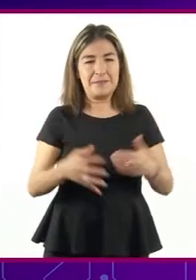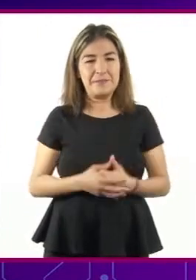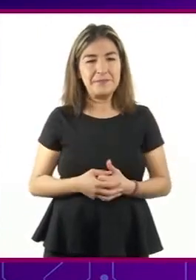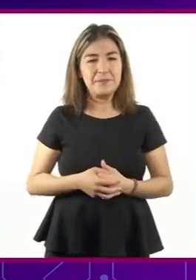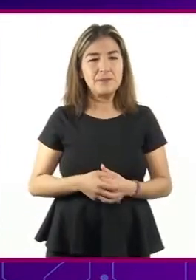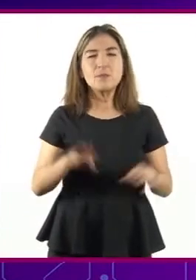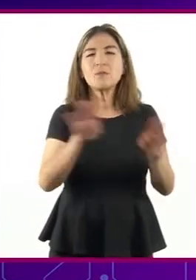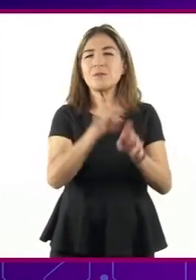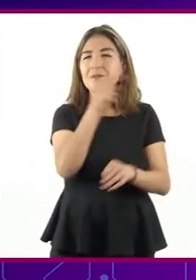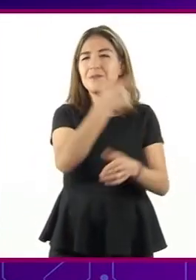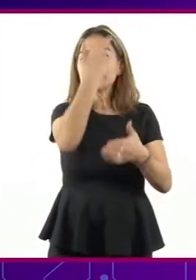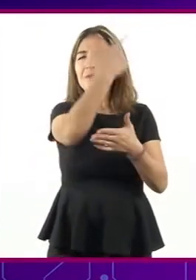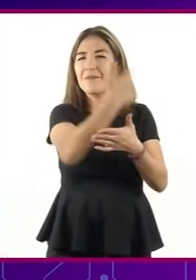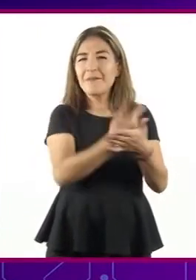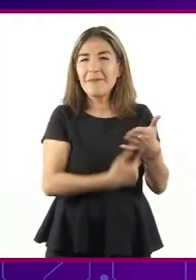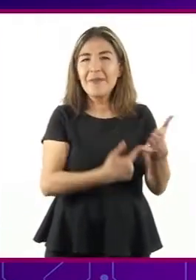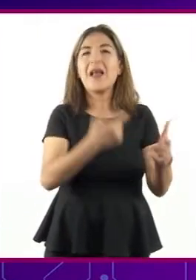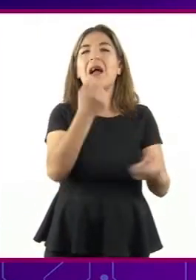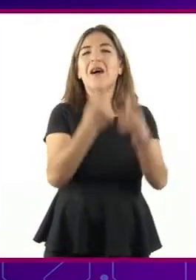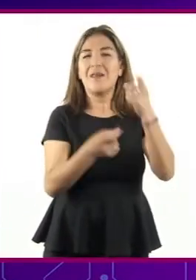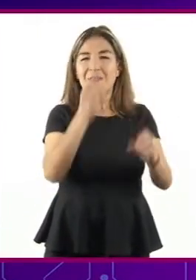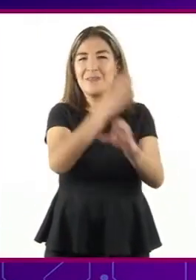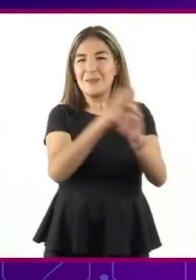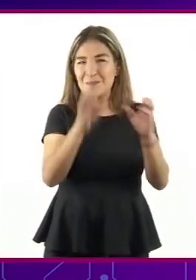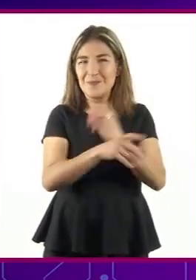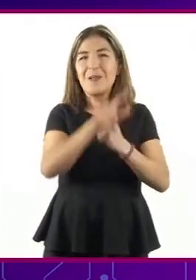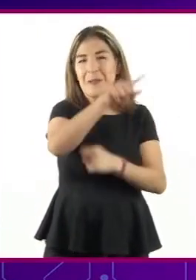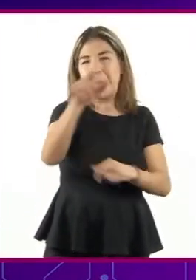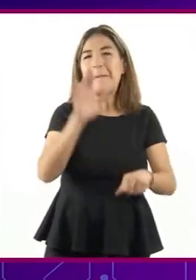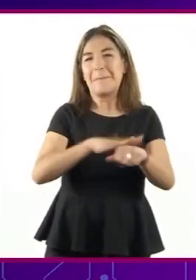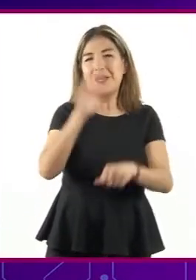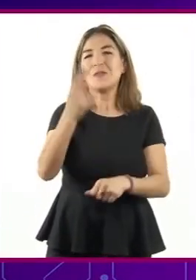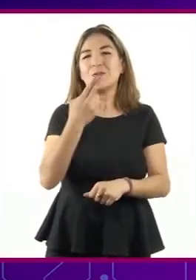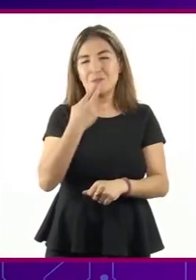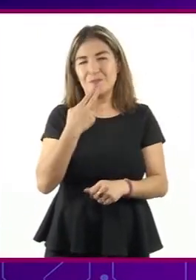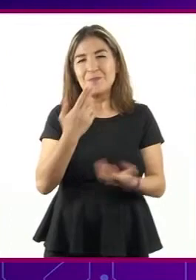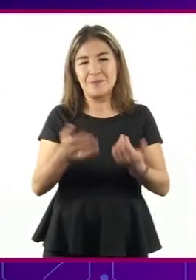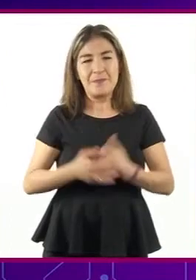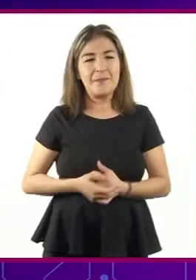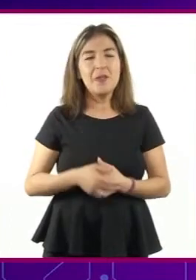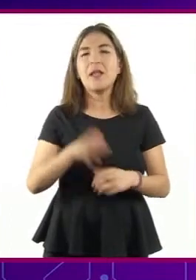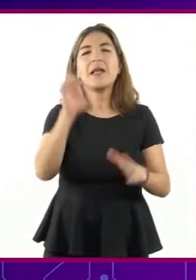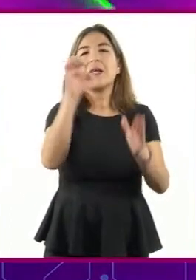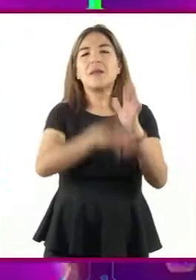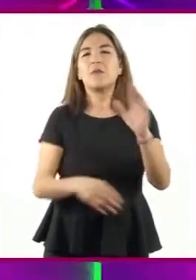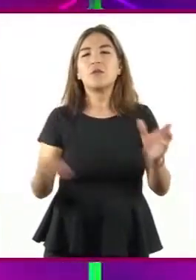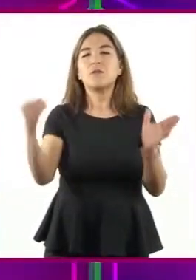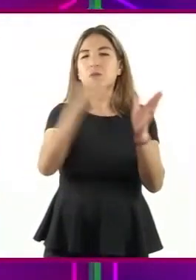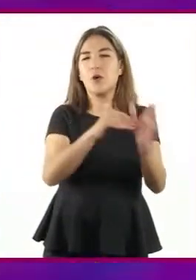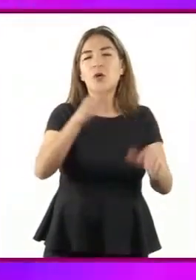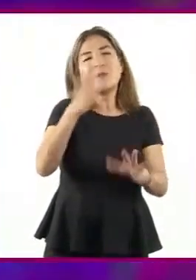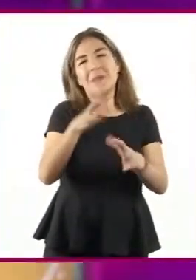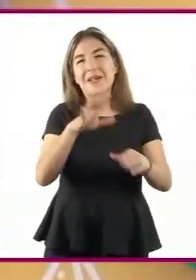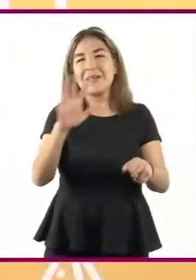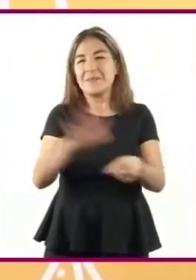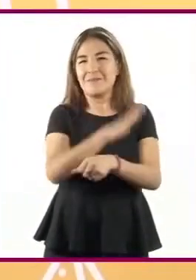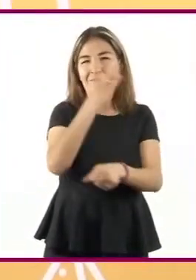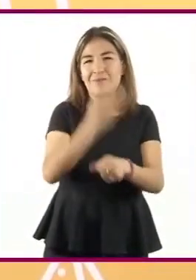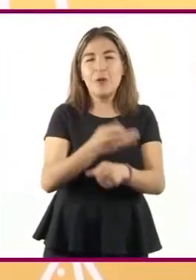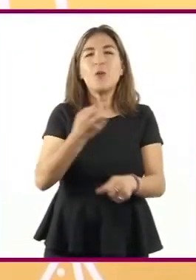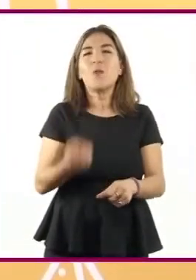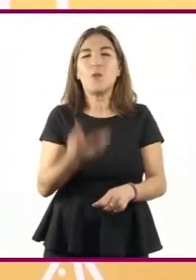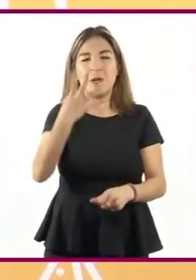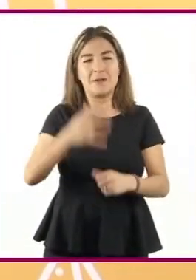están listados algunos de los electrodomésticos que más usamos. Les asignaremos una potencia promedio. Este valor